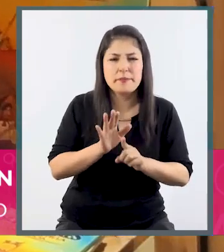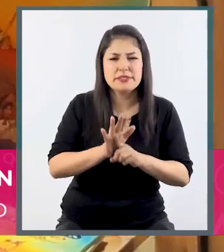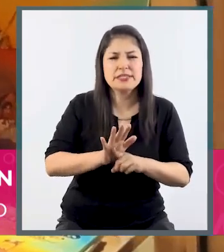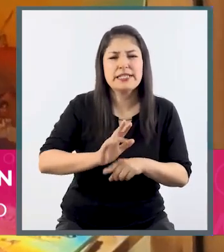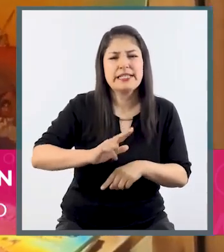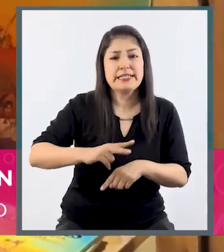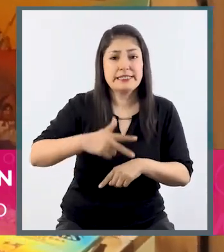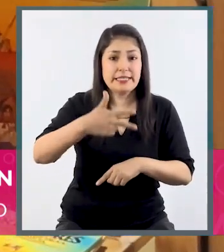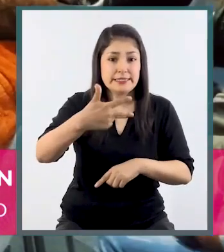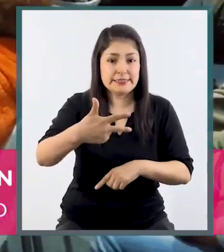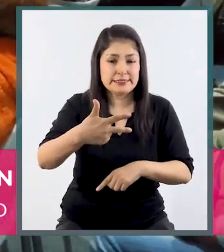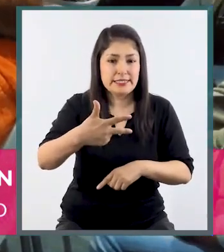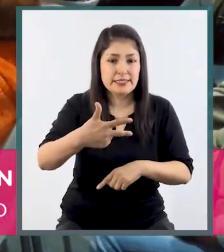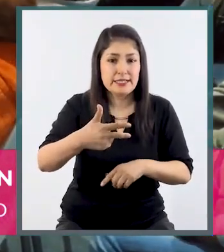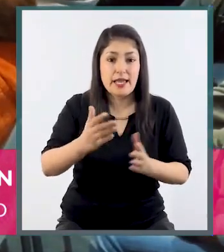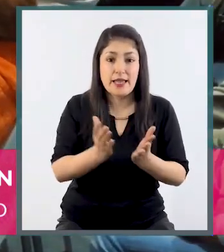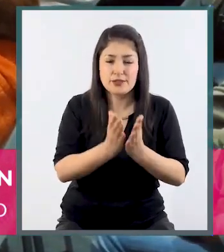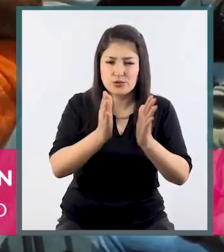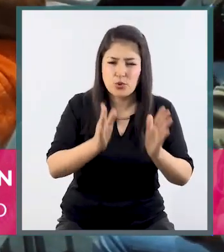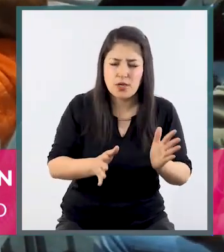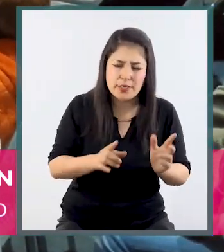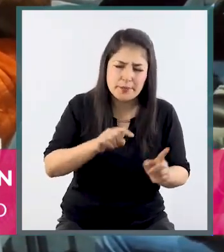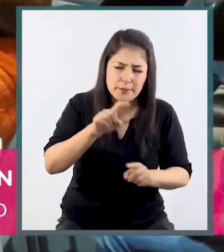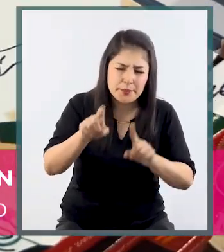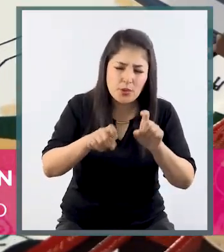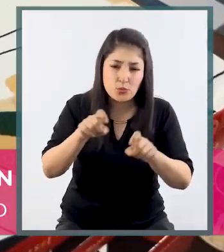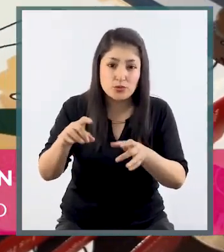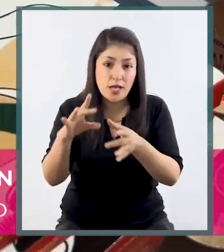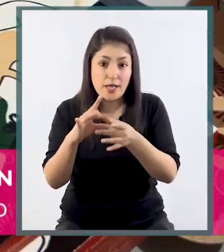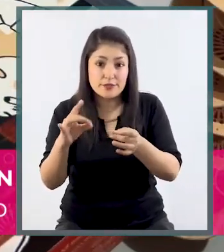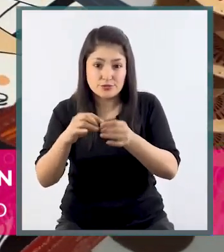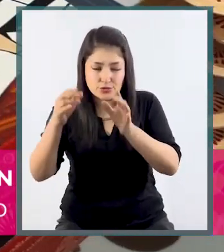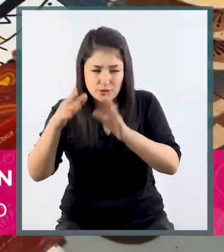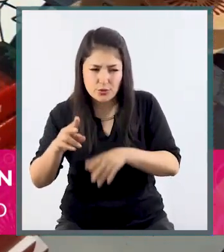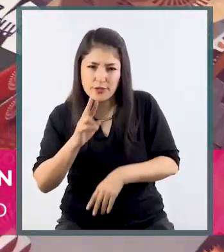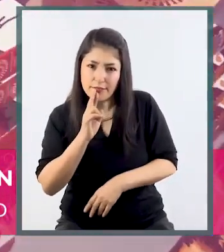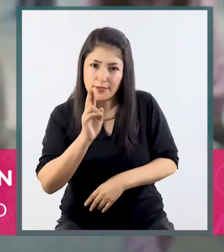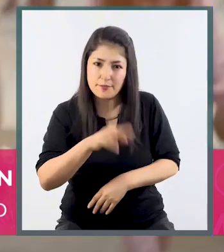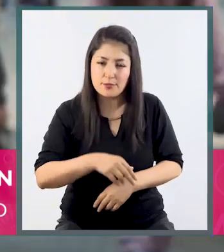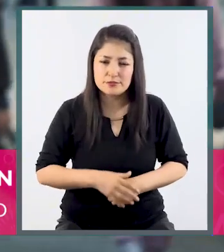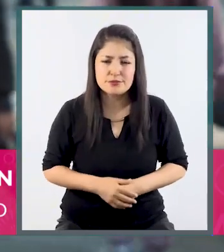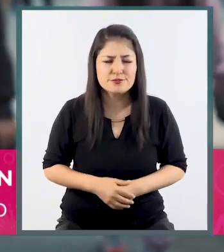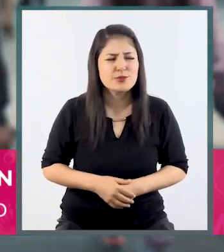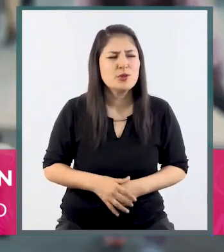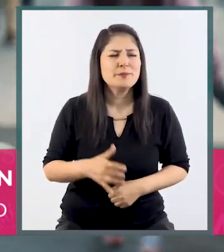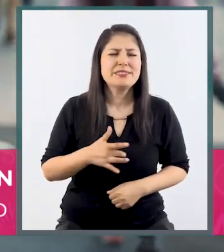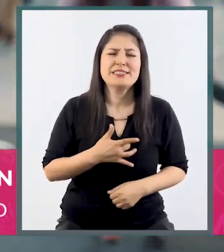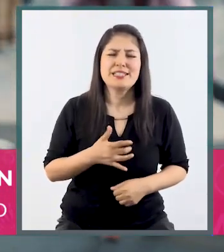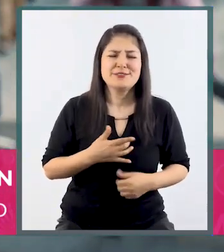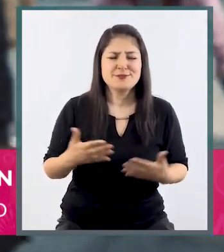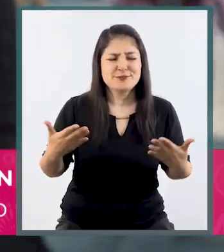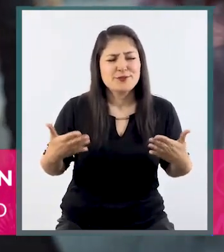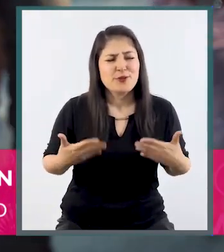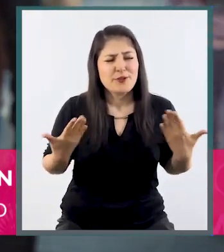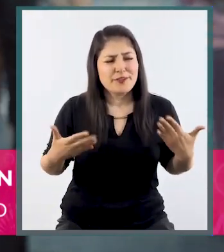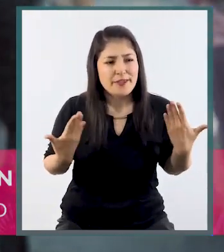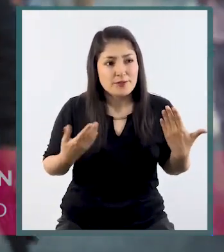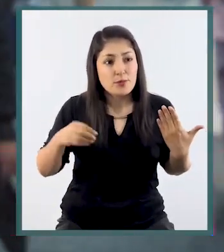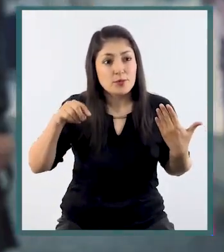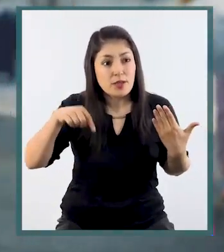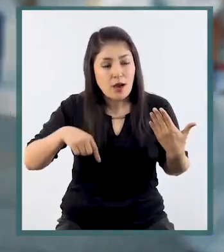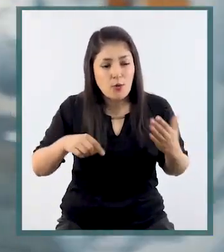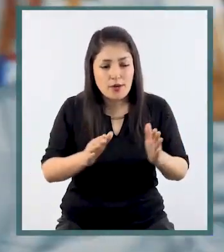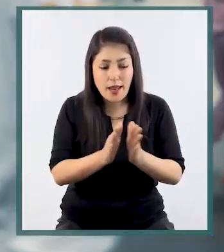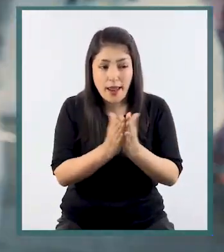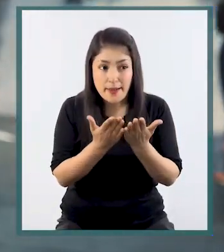la tercera edición de Los Escolares Preguntan, Los Historiadores Responden. Y estamos muy contentos porque hemos lanzado una nueva